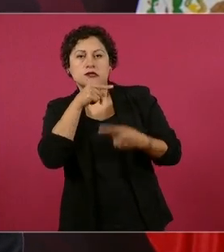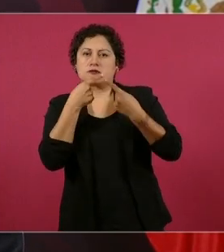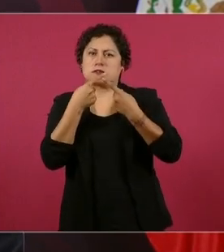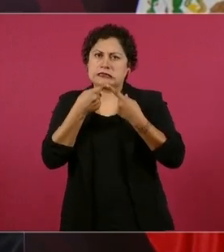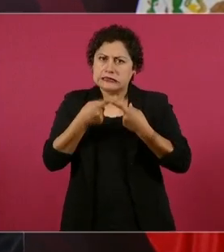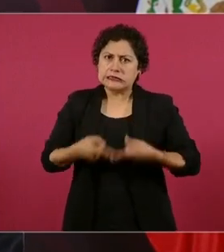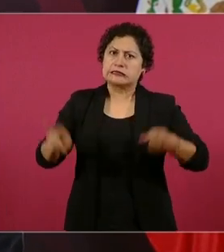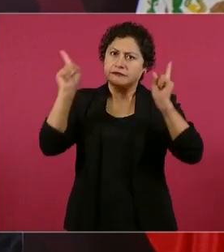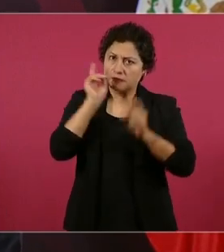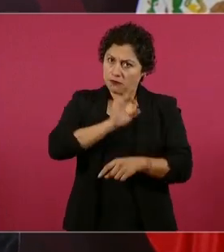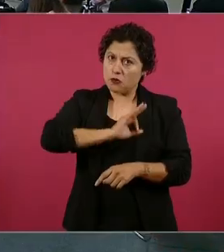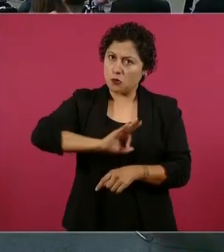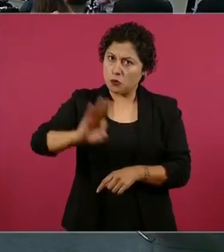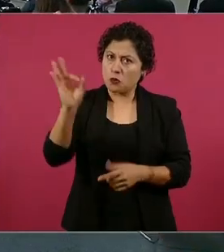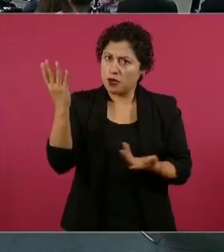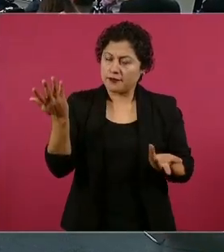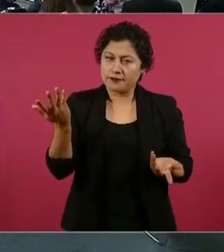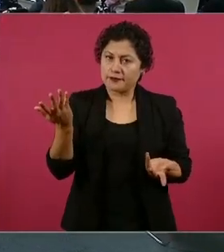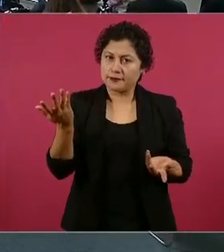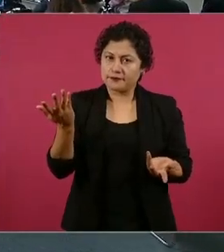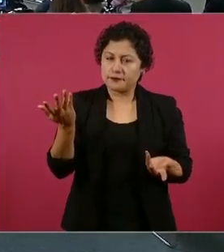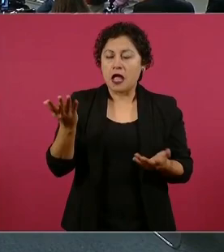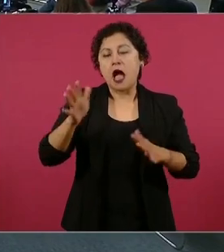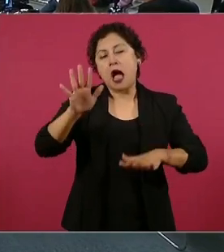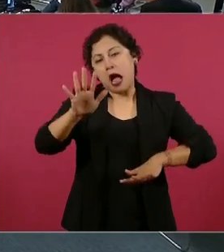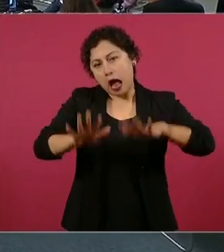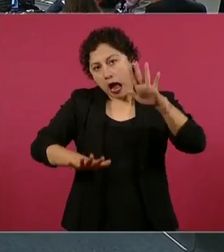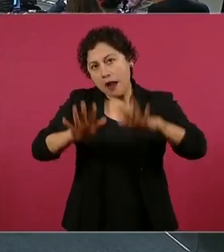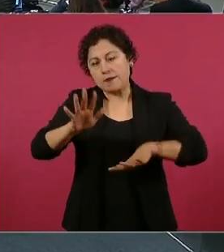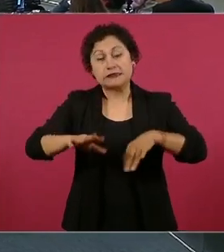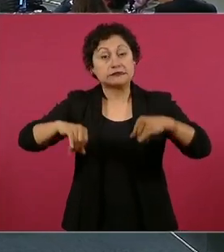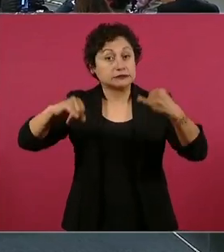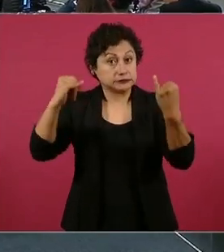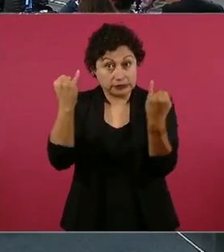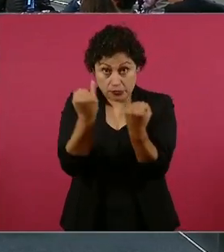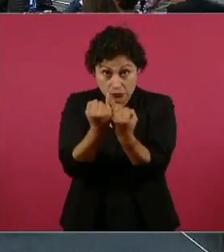luego van a coincidir en que